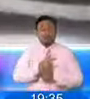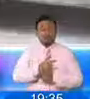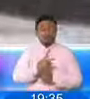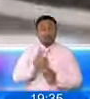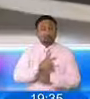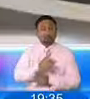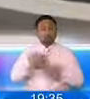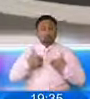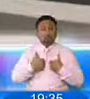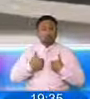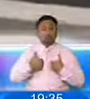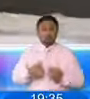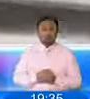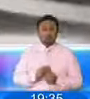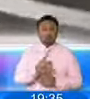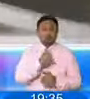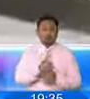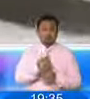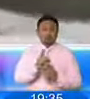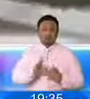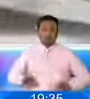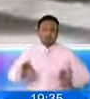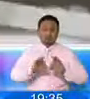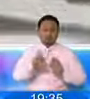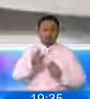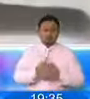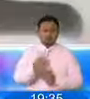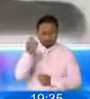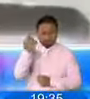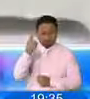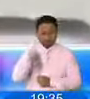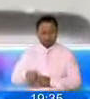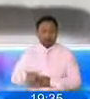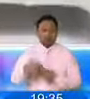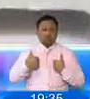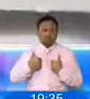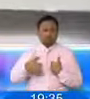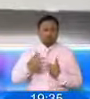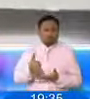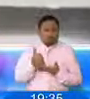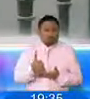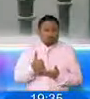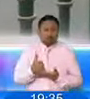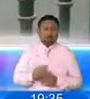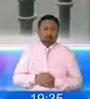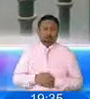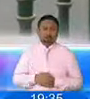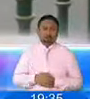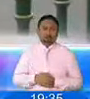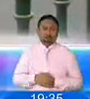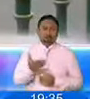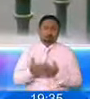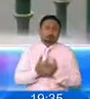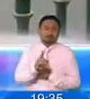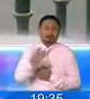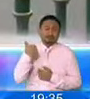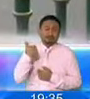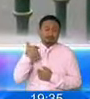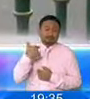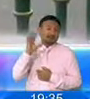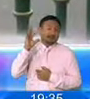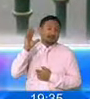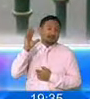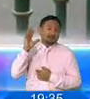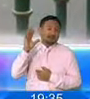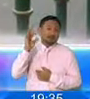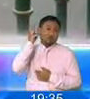las mascotas. Es por ello que es importante crear conciencia sobre el bienestar de los animales. Si es que tienen mascotas de hembras,